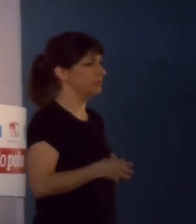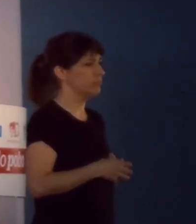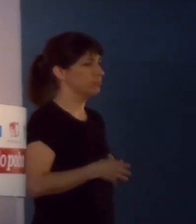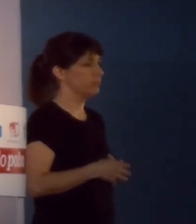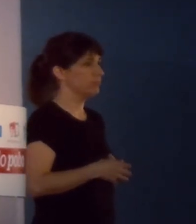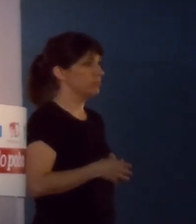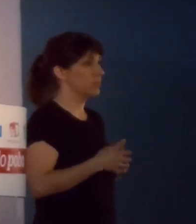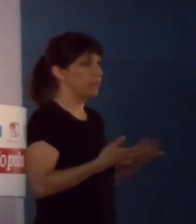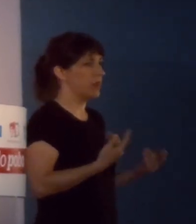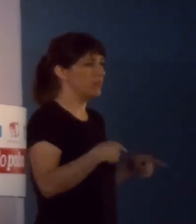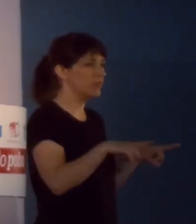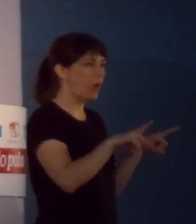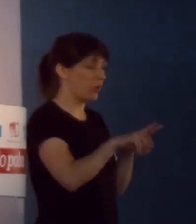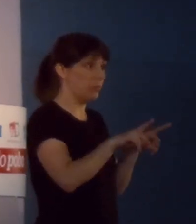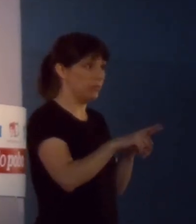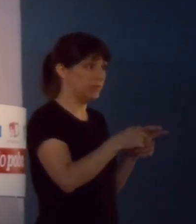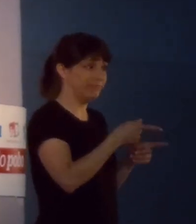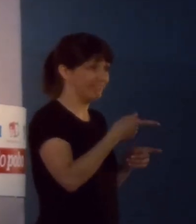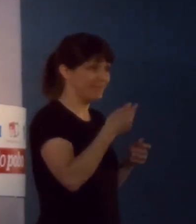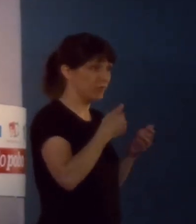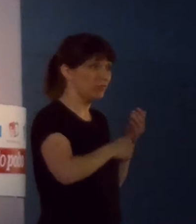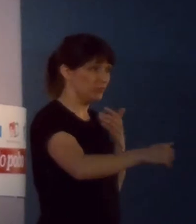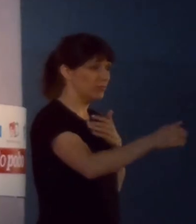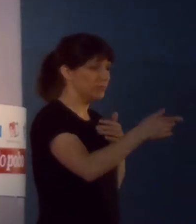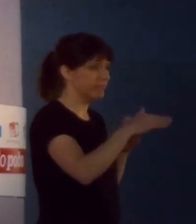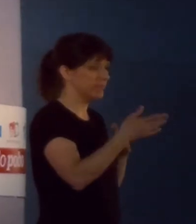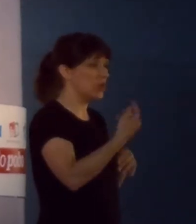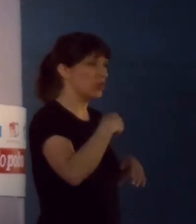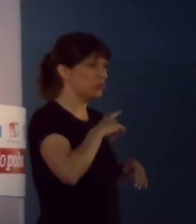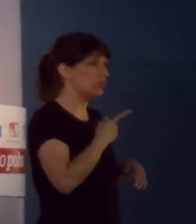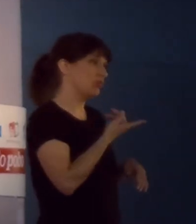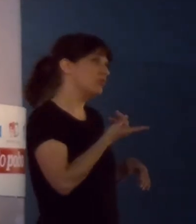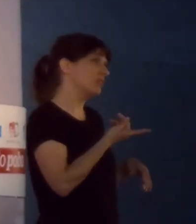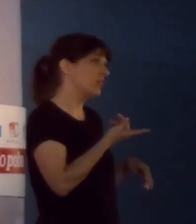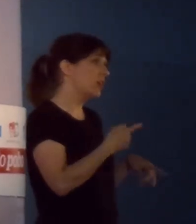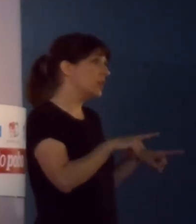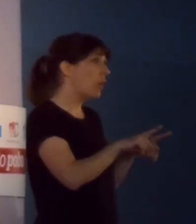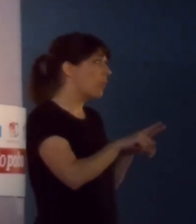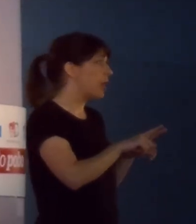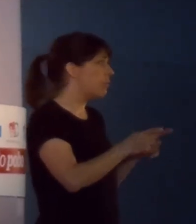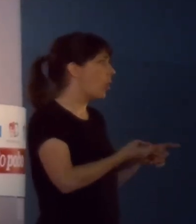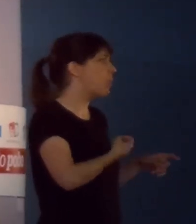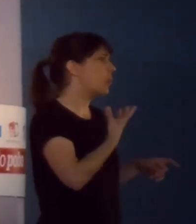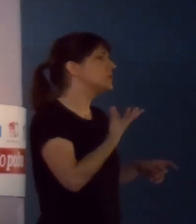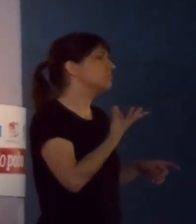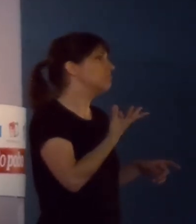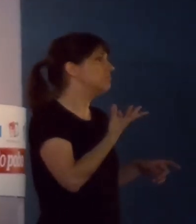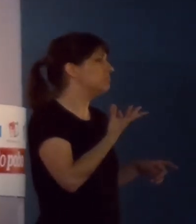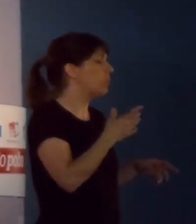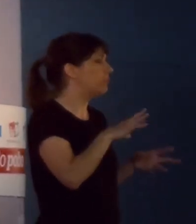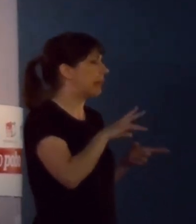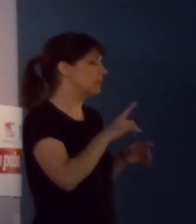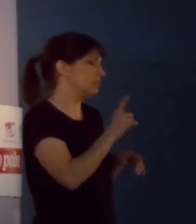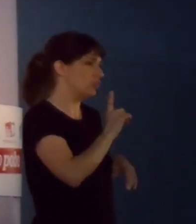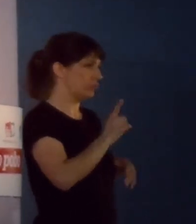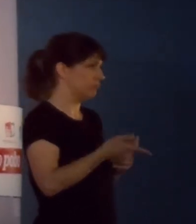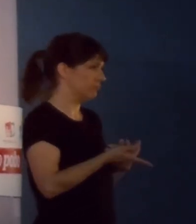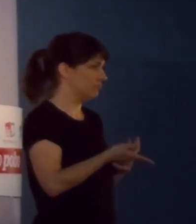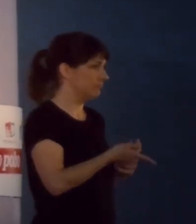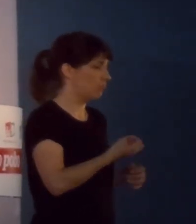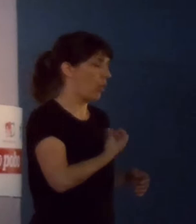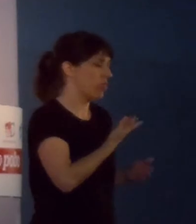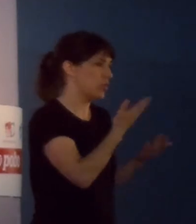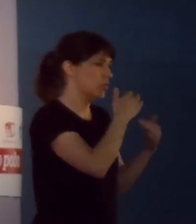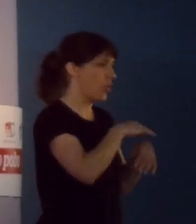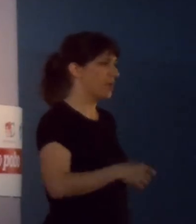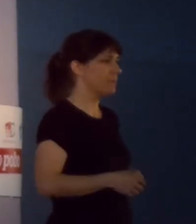resultan proféticos. E nunca tivemos vocación de profetas. Mirade, eu, a